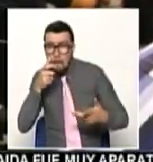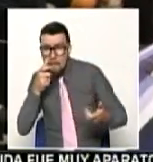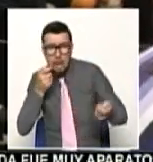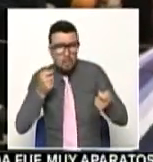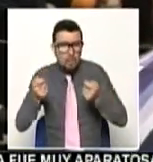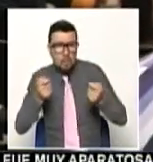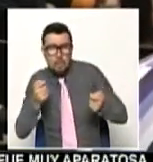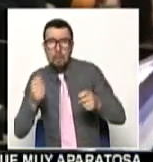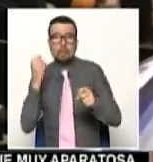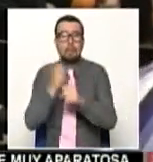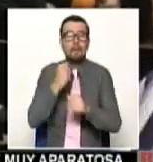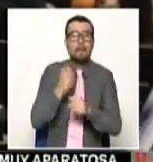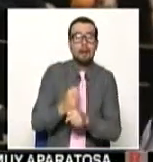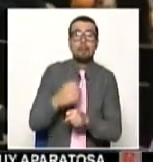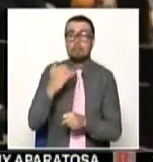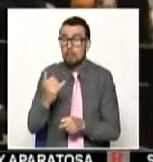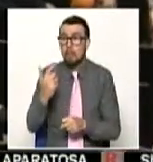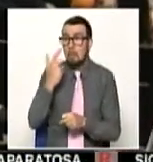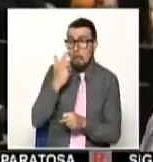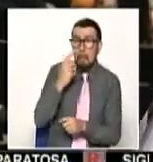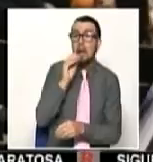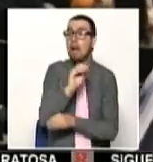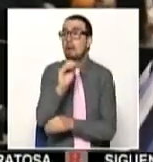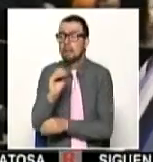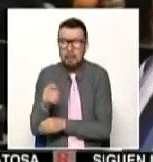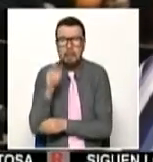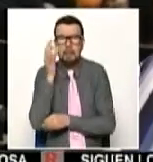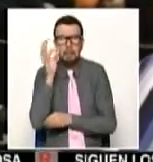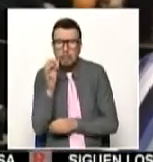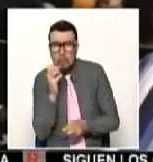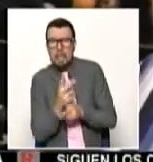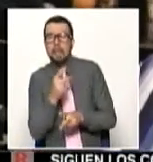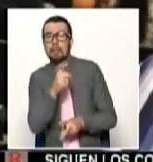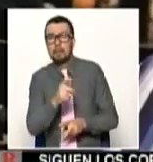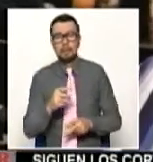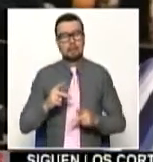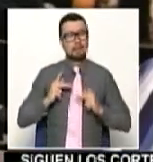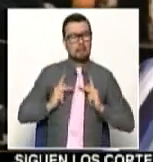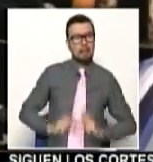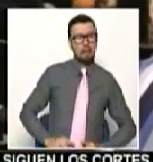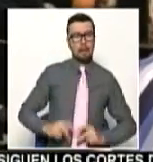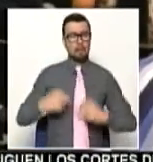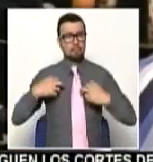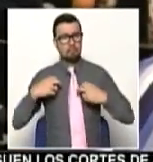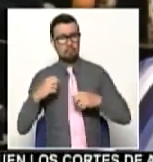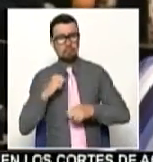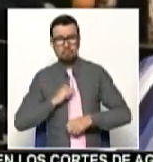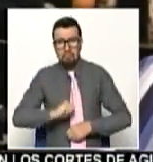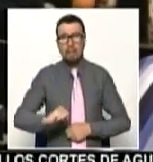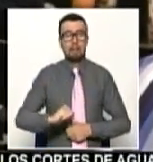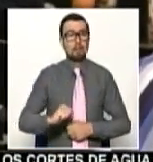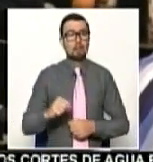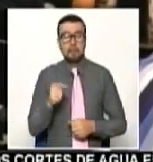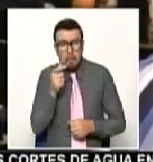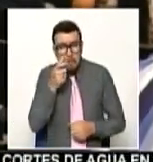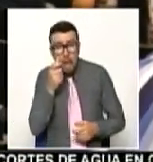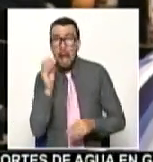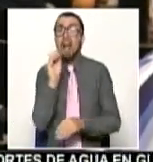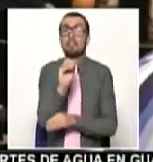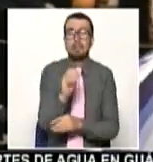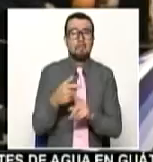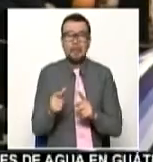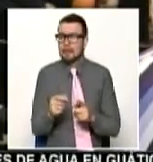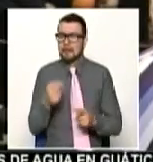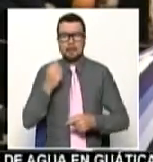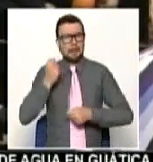a trabajar con el sistema de alertas tempranas para identificar posibles vulneraciones de derechos humanos, pero esto lo hacen con las uñas, y es básicamente un poco lo que